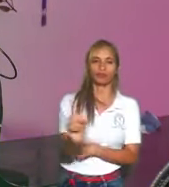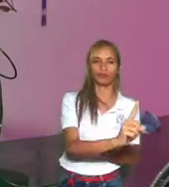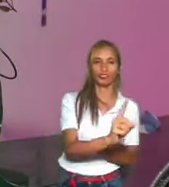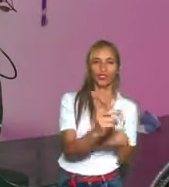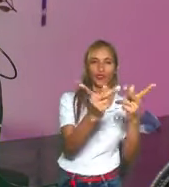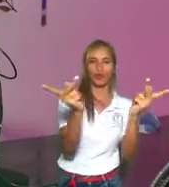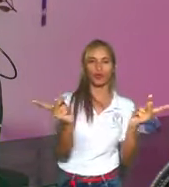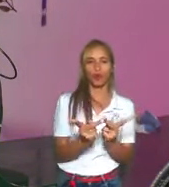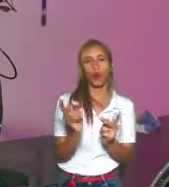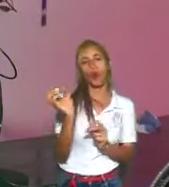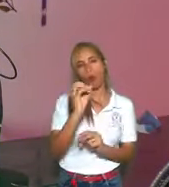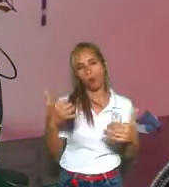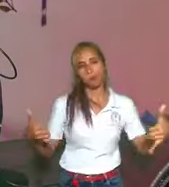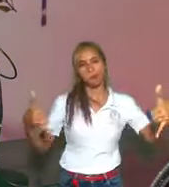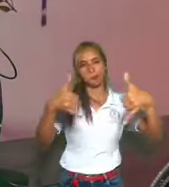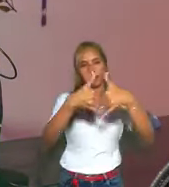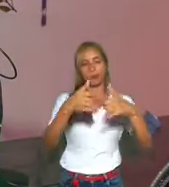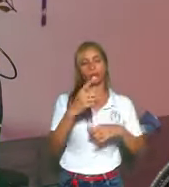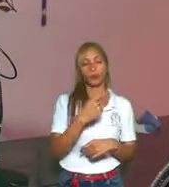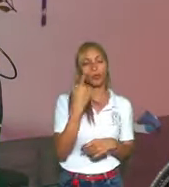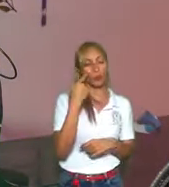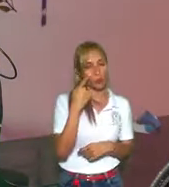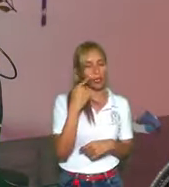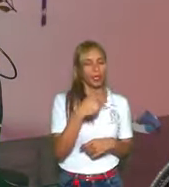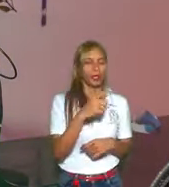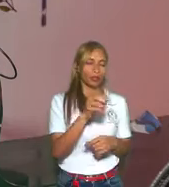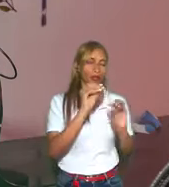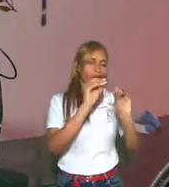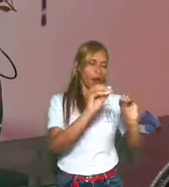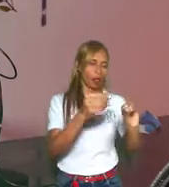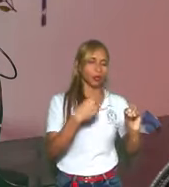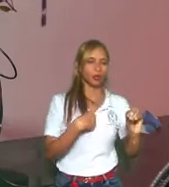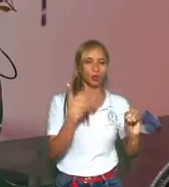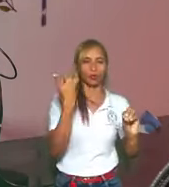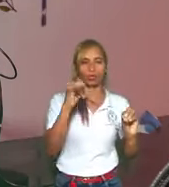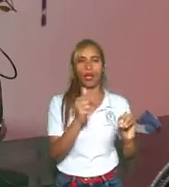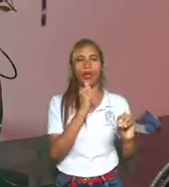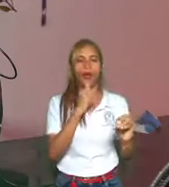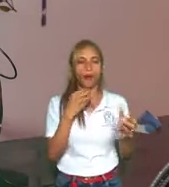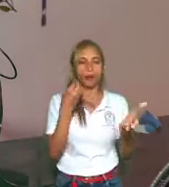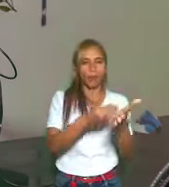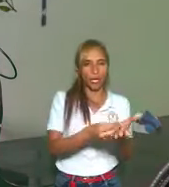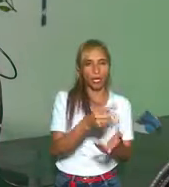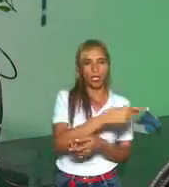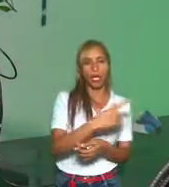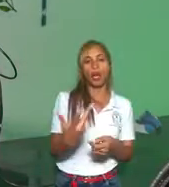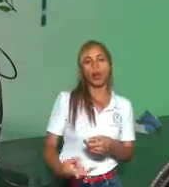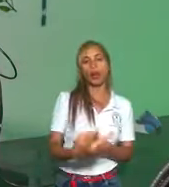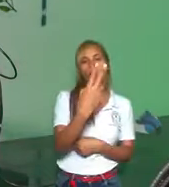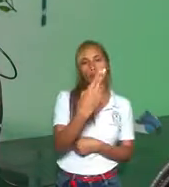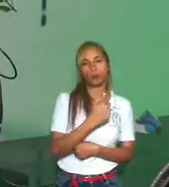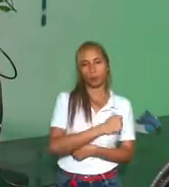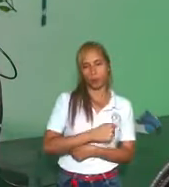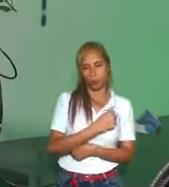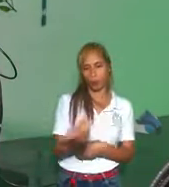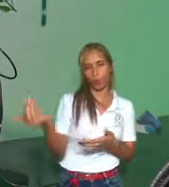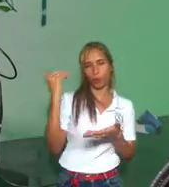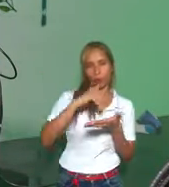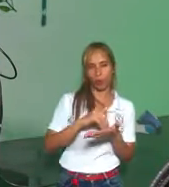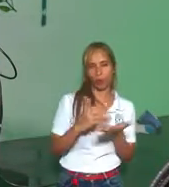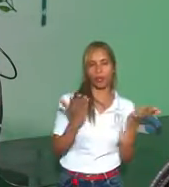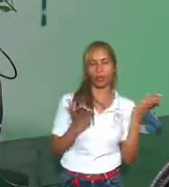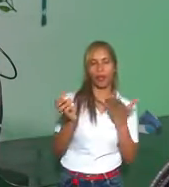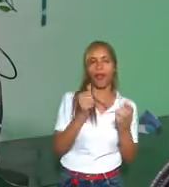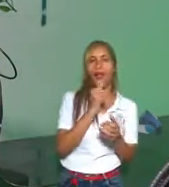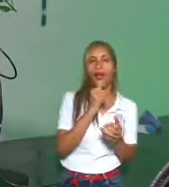atención nos puede escribir: mire, yo realicé el pago de mi servicio por PSE y lo tengo suspendido, por favor, realíceme la reinstalación, y así podemos